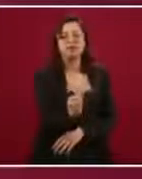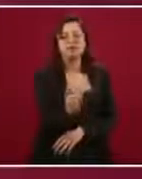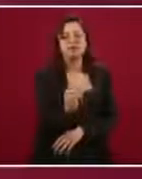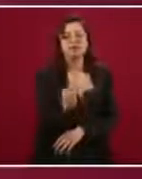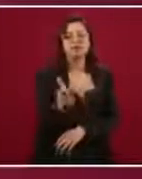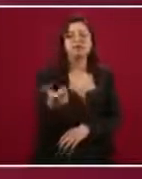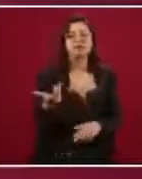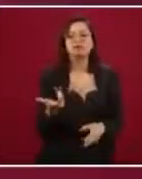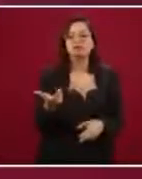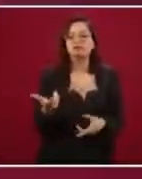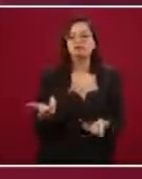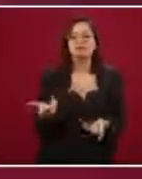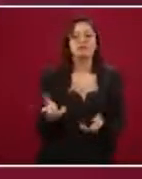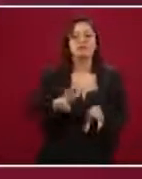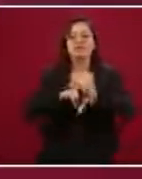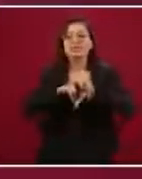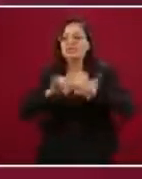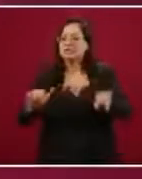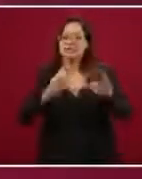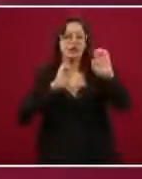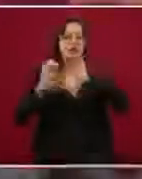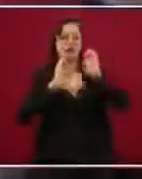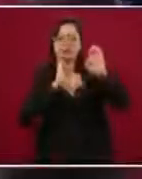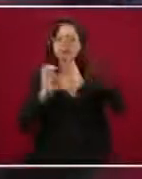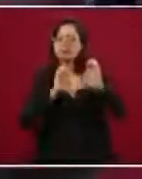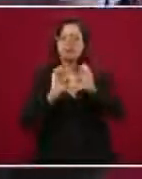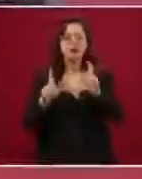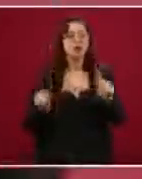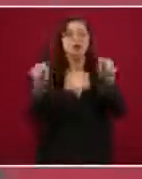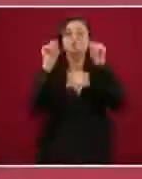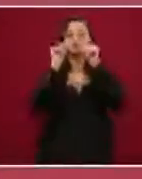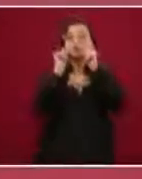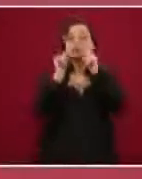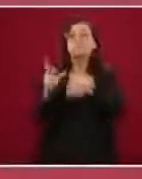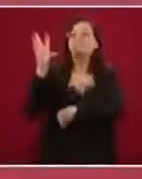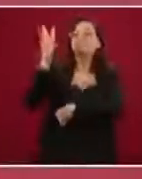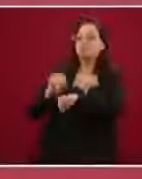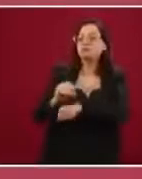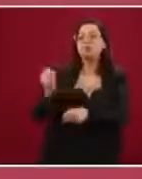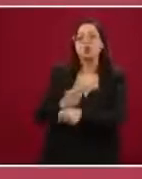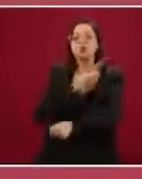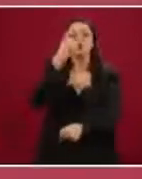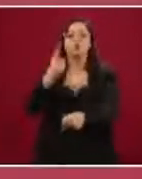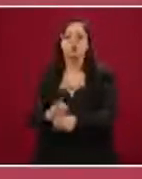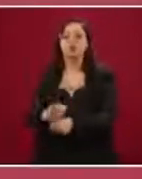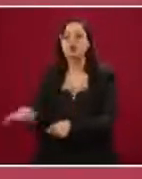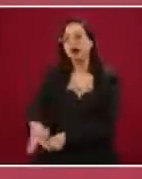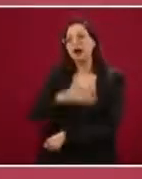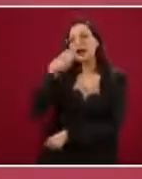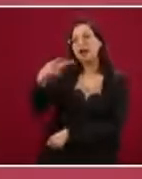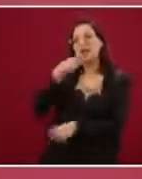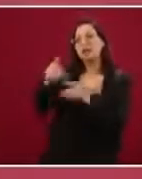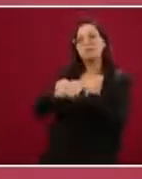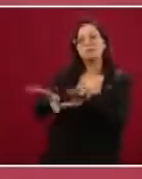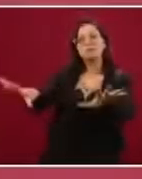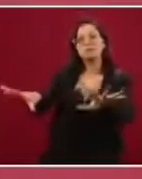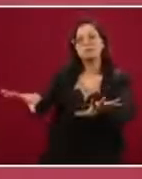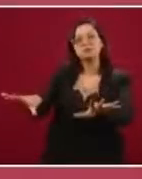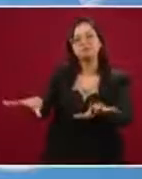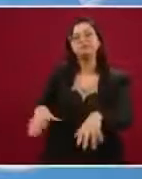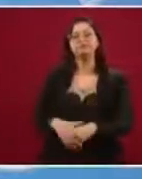sin que fuese formalmente una entrevista, me daba la oportunidad, el espacio.